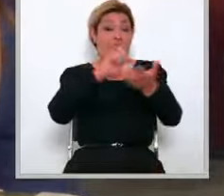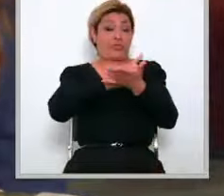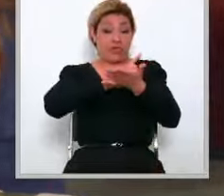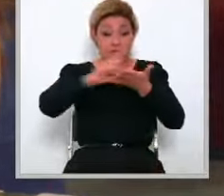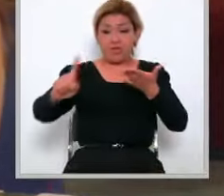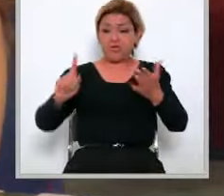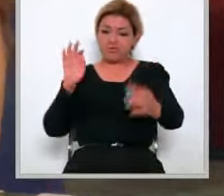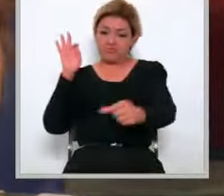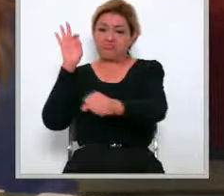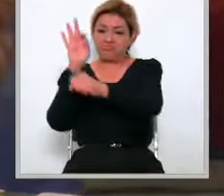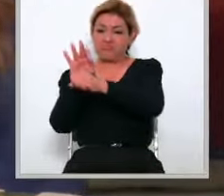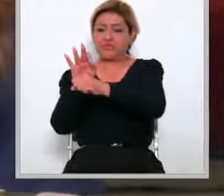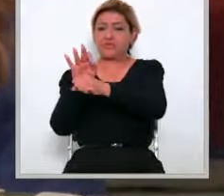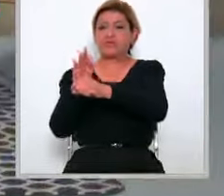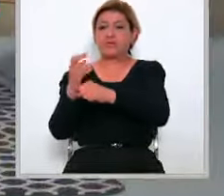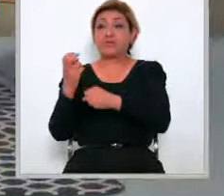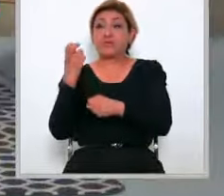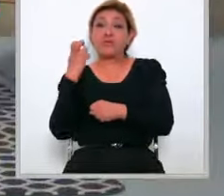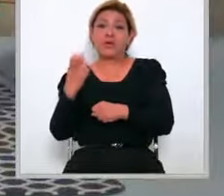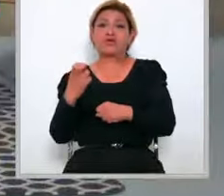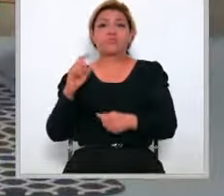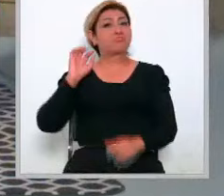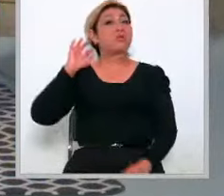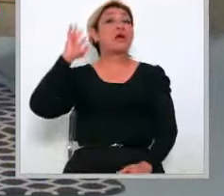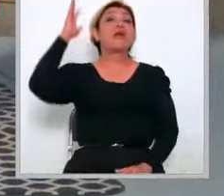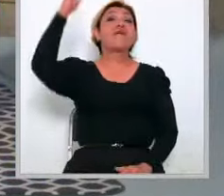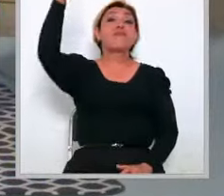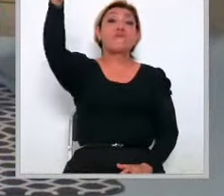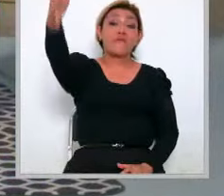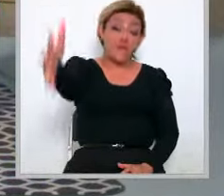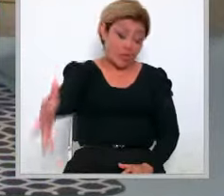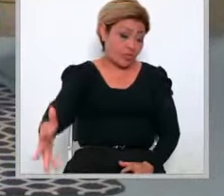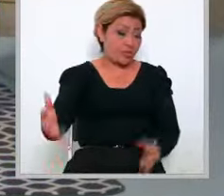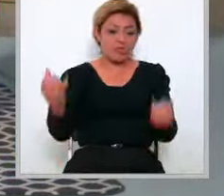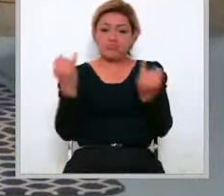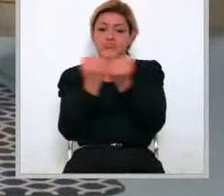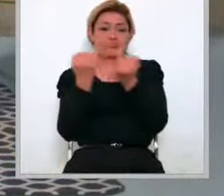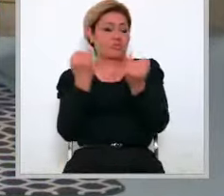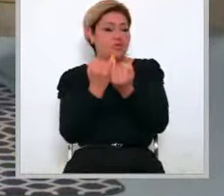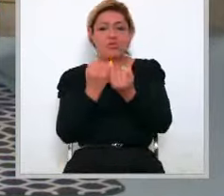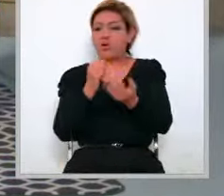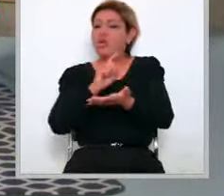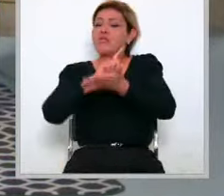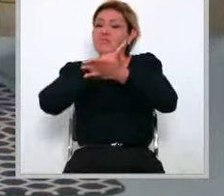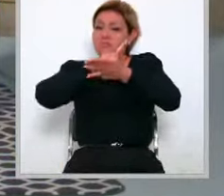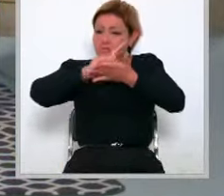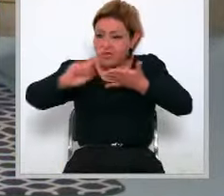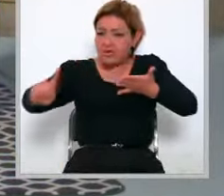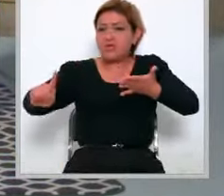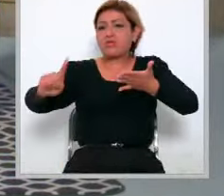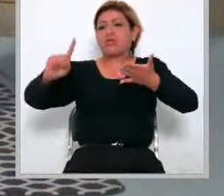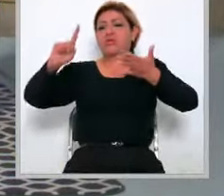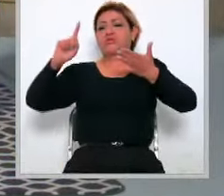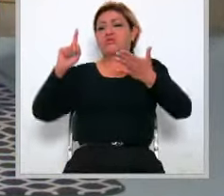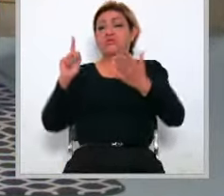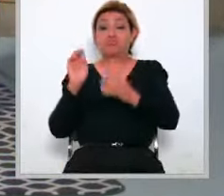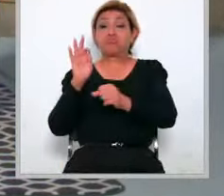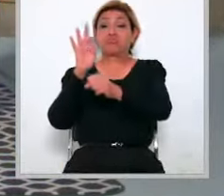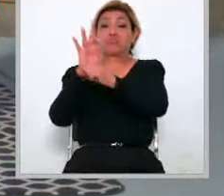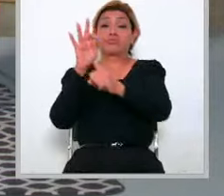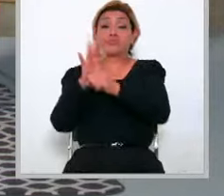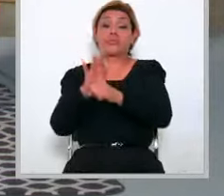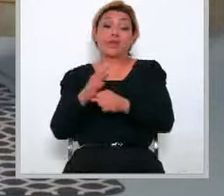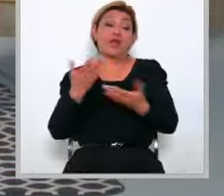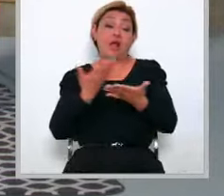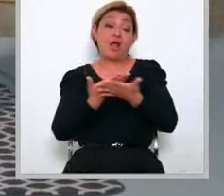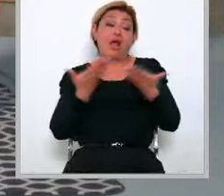futuro de lo que viene para próximas generaciones. Y me da mucho gusto poder ayudar a niños más pequeños que yo, porque sé